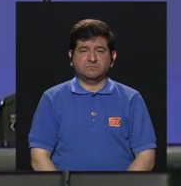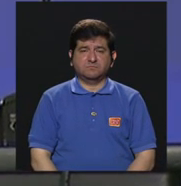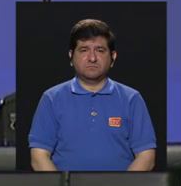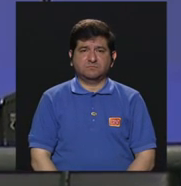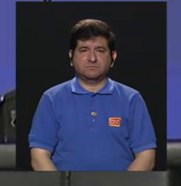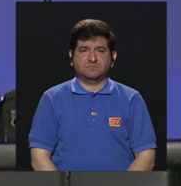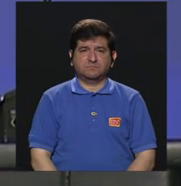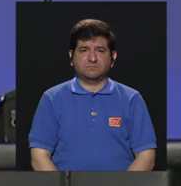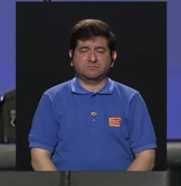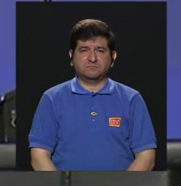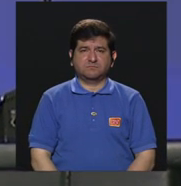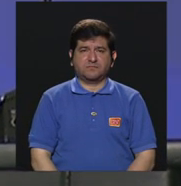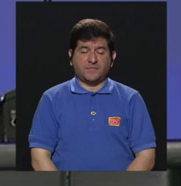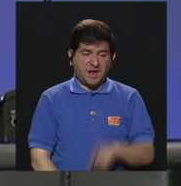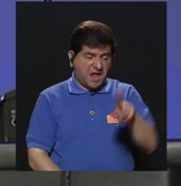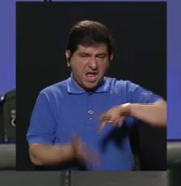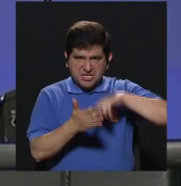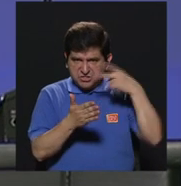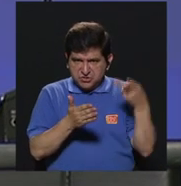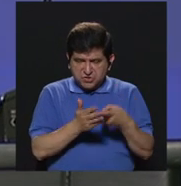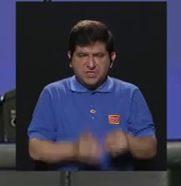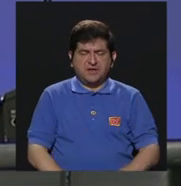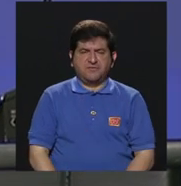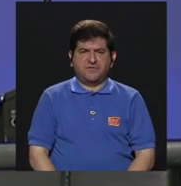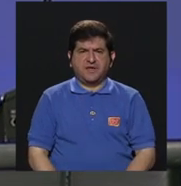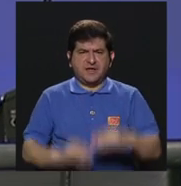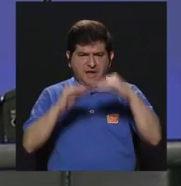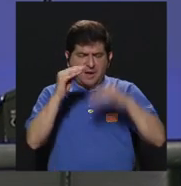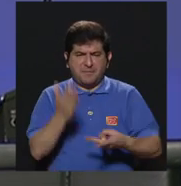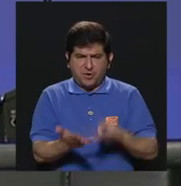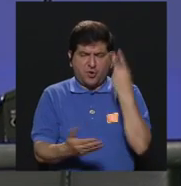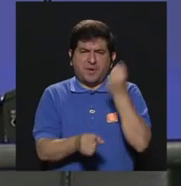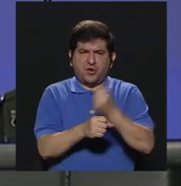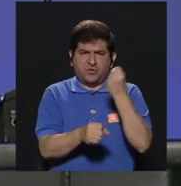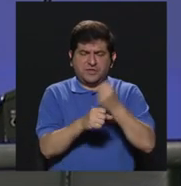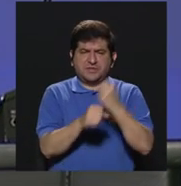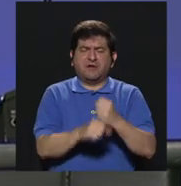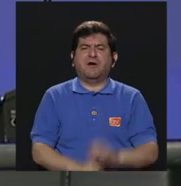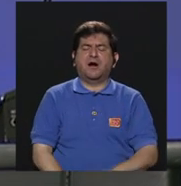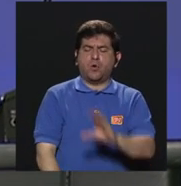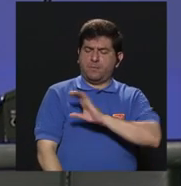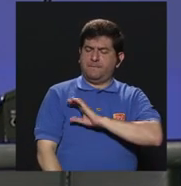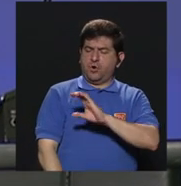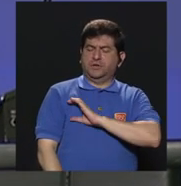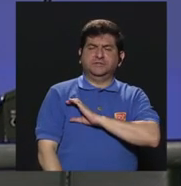De manera alguna, esto significa que menospreciemos el valiente trabajo policial.